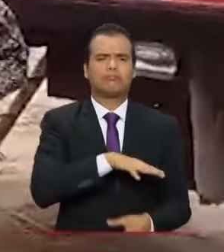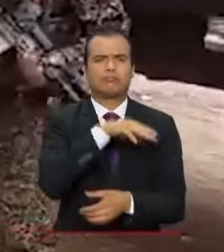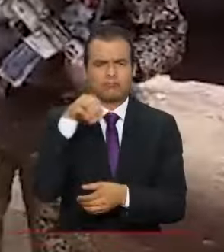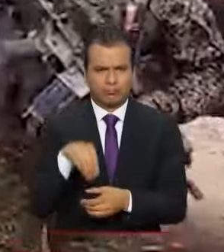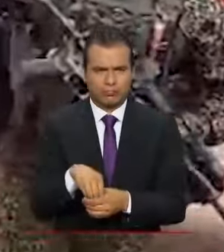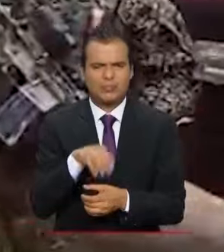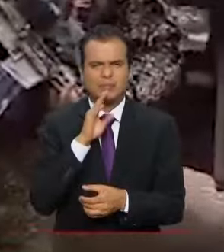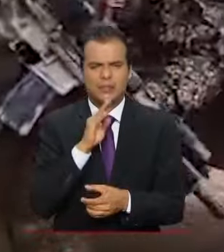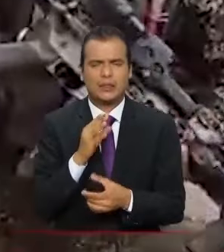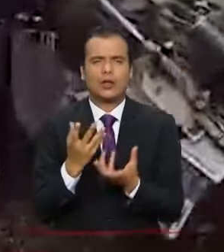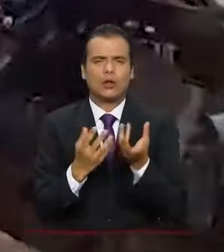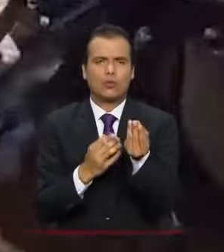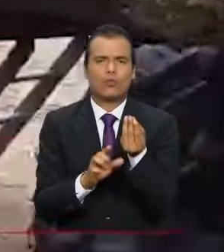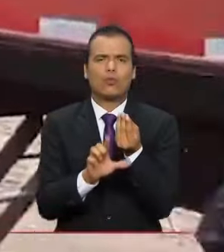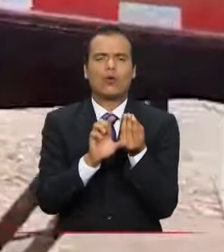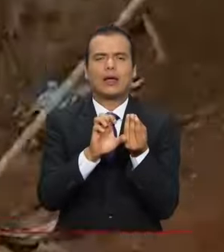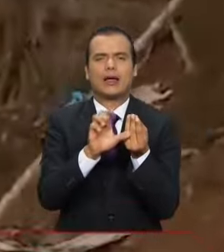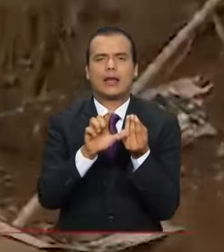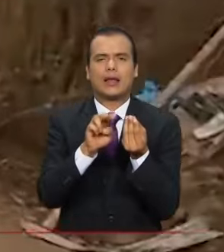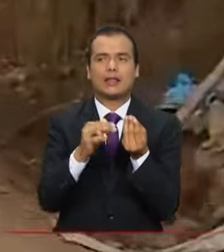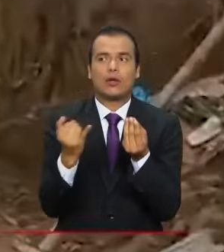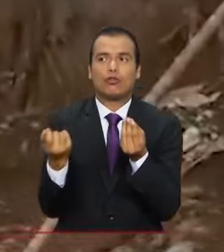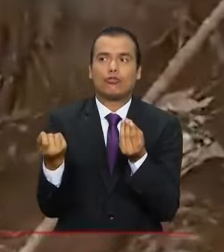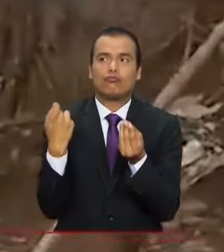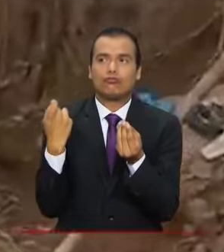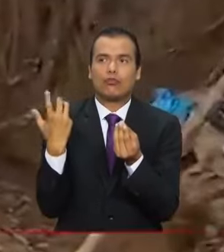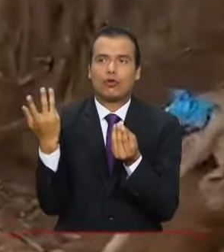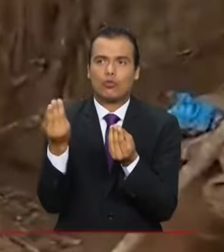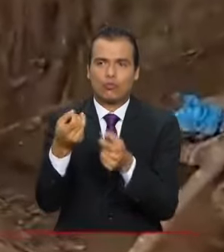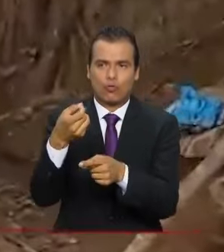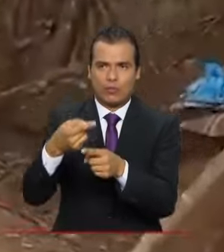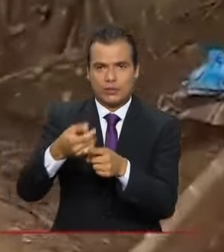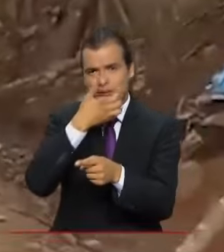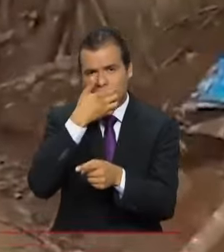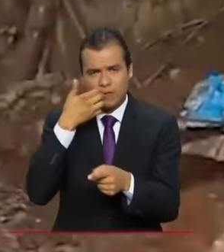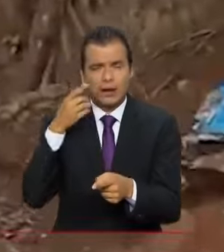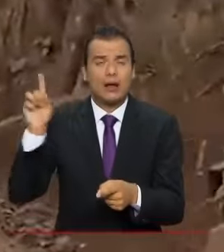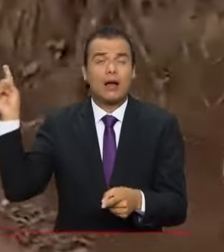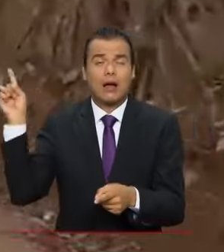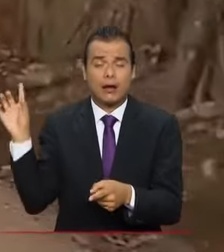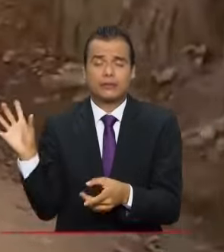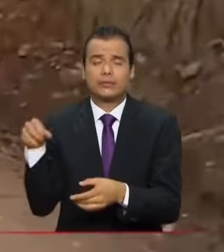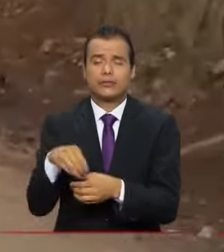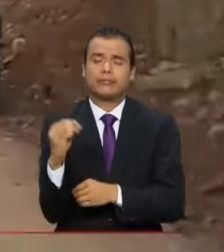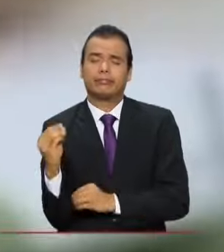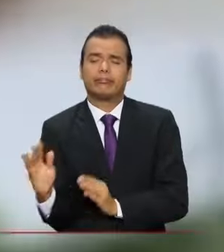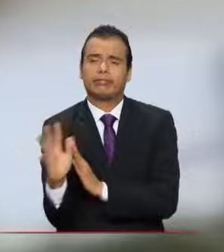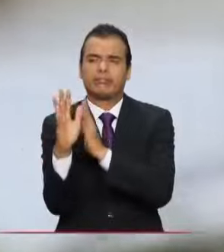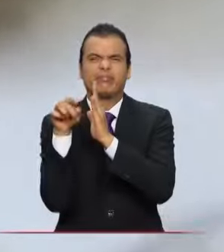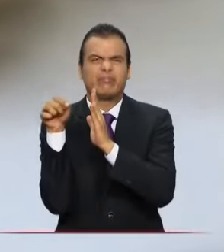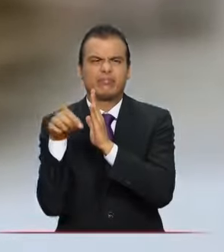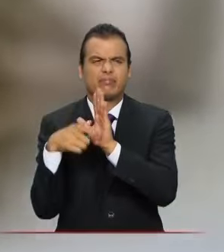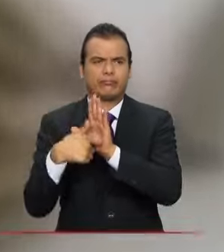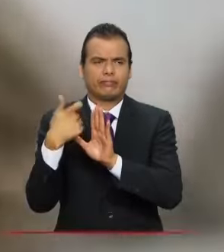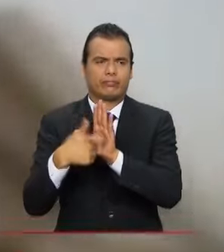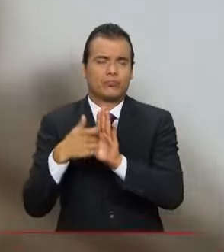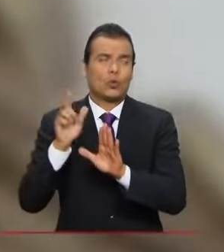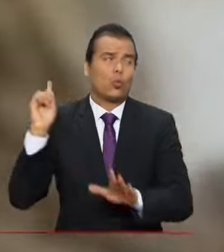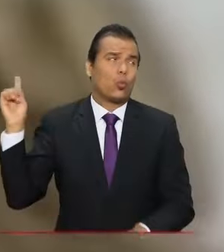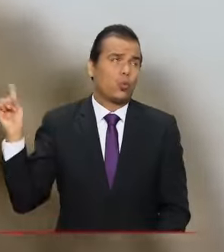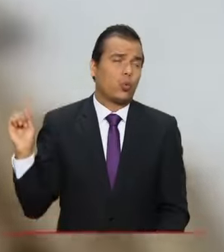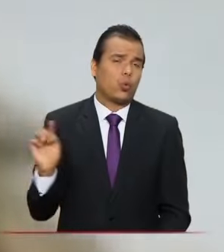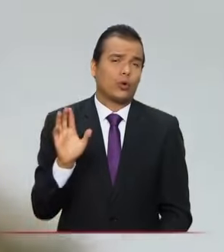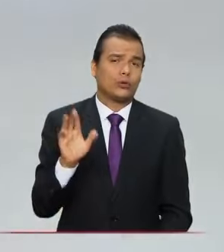del ELN y recientemente de las FARC, y donde por años las plantaciones de coca han movido su economía. Tropas del ejército